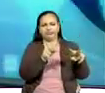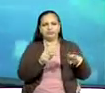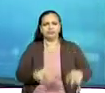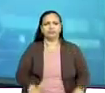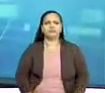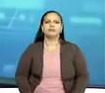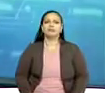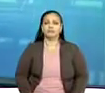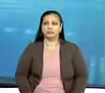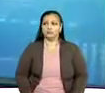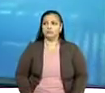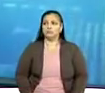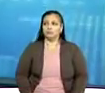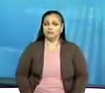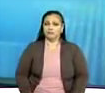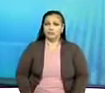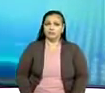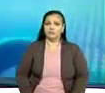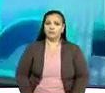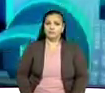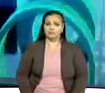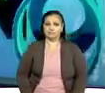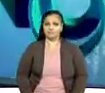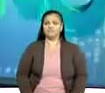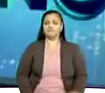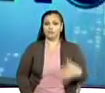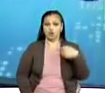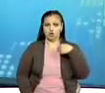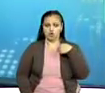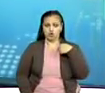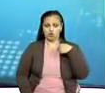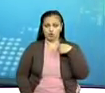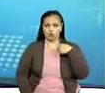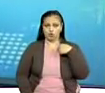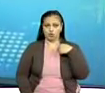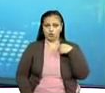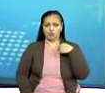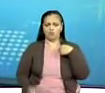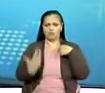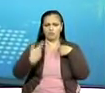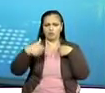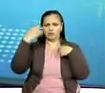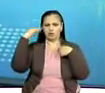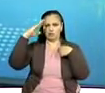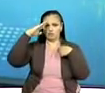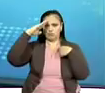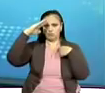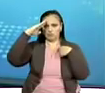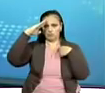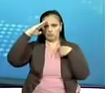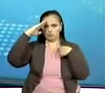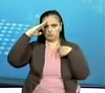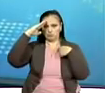No, pues ni delante. Yo, ya infante, no, estaba en la armada y